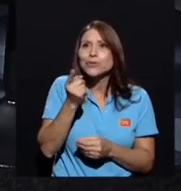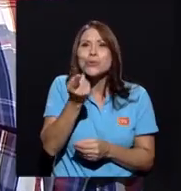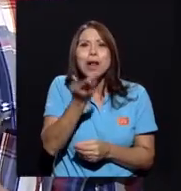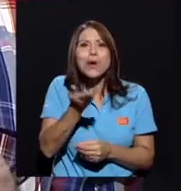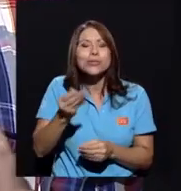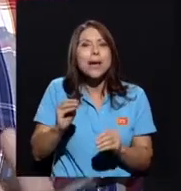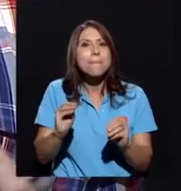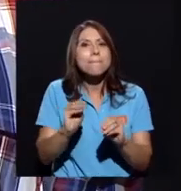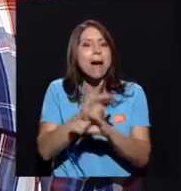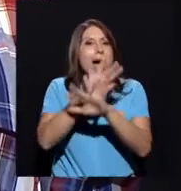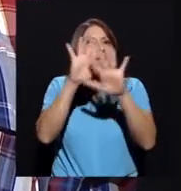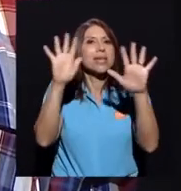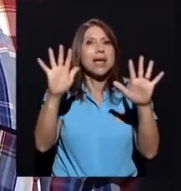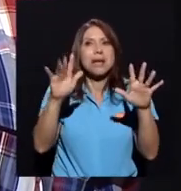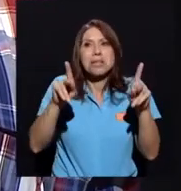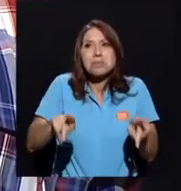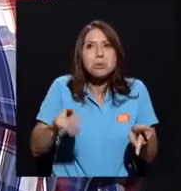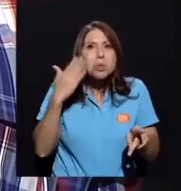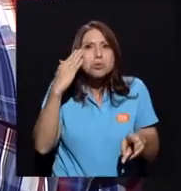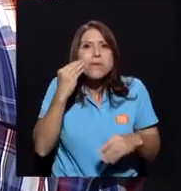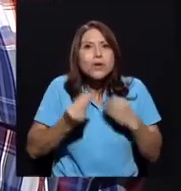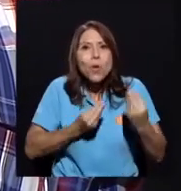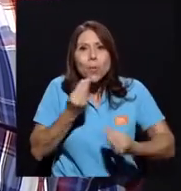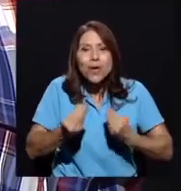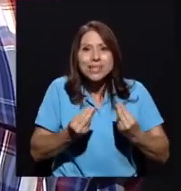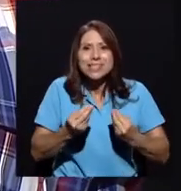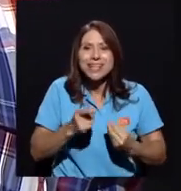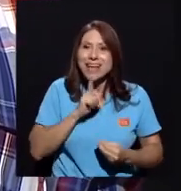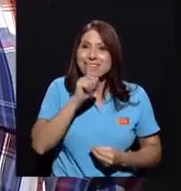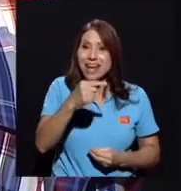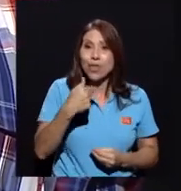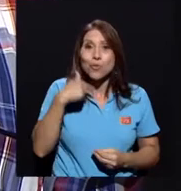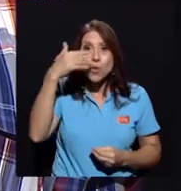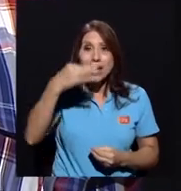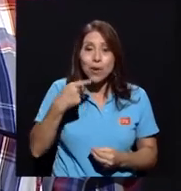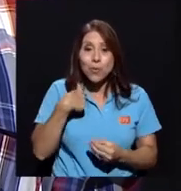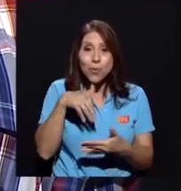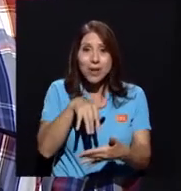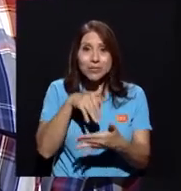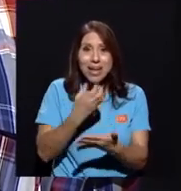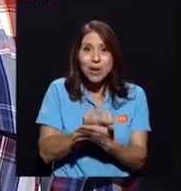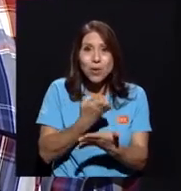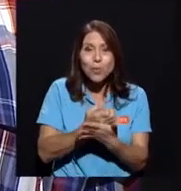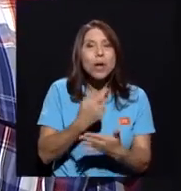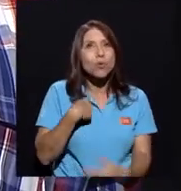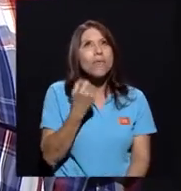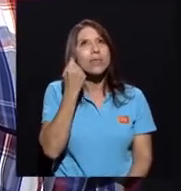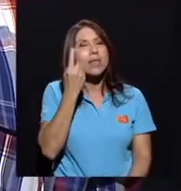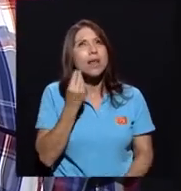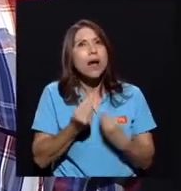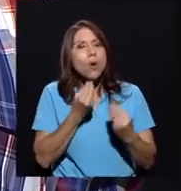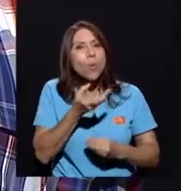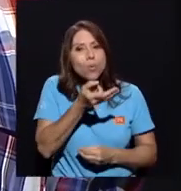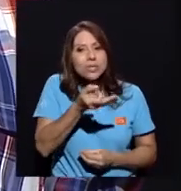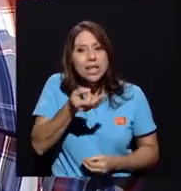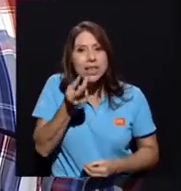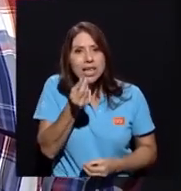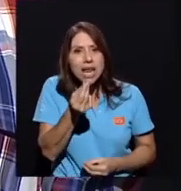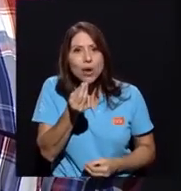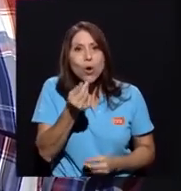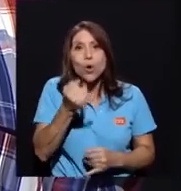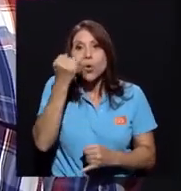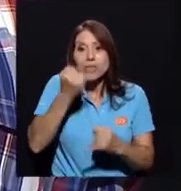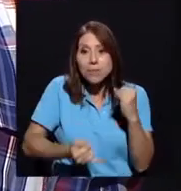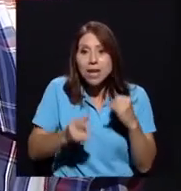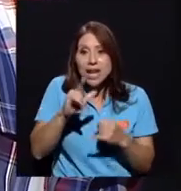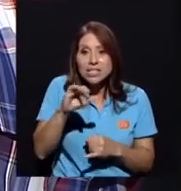casi nadie sabe cómo es en realidad uno cree que cuando va a estudiar economía va a entender cómo es el dinero y uno sale de la licenciatura y todavía